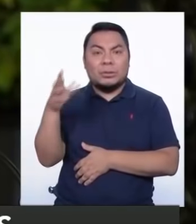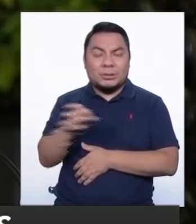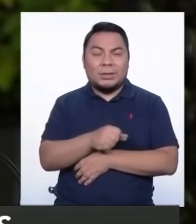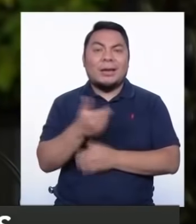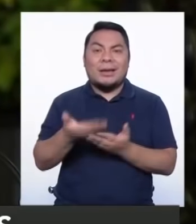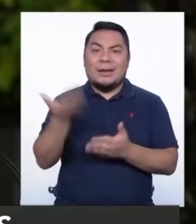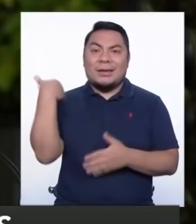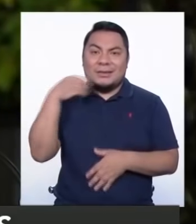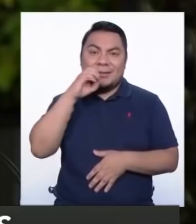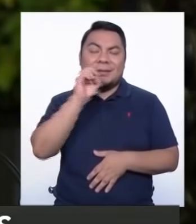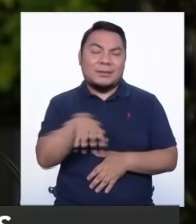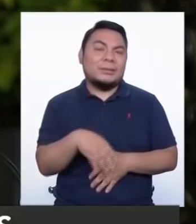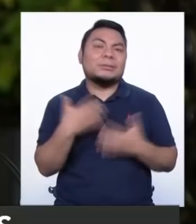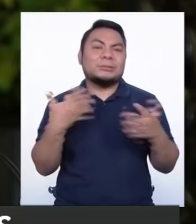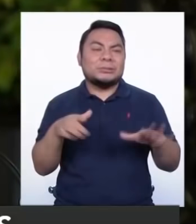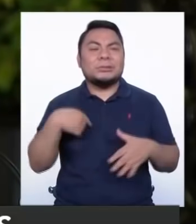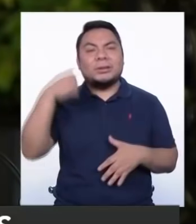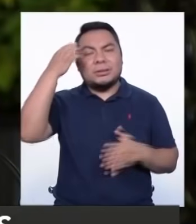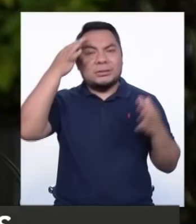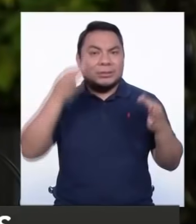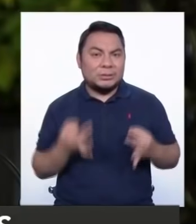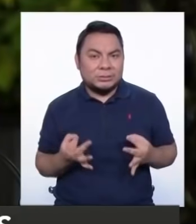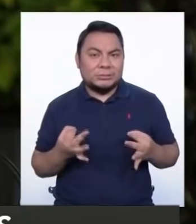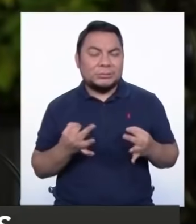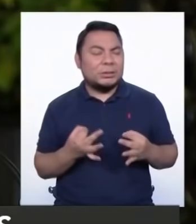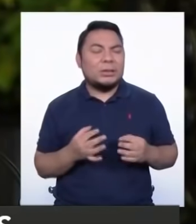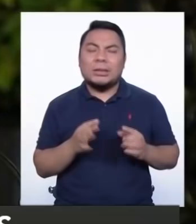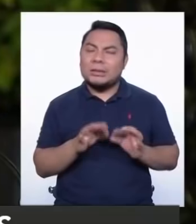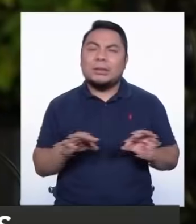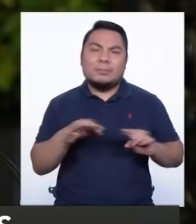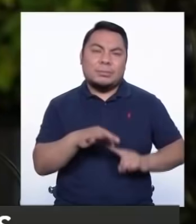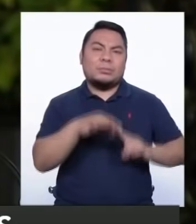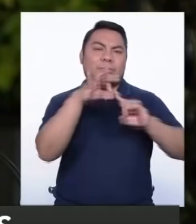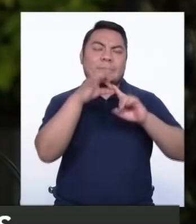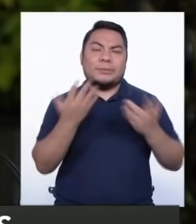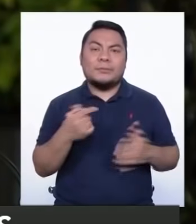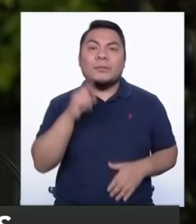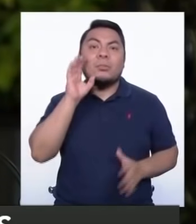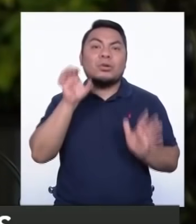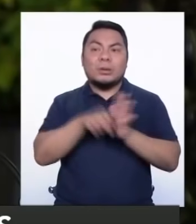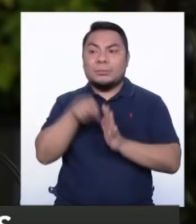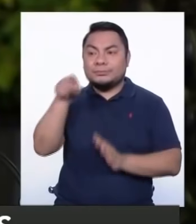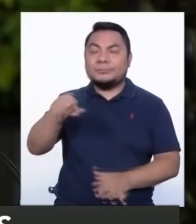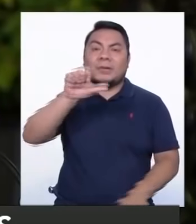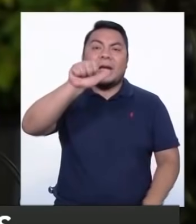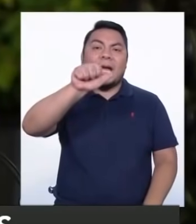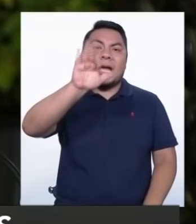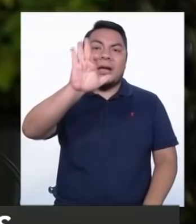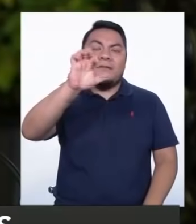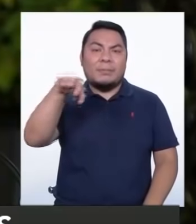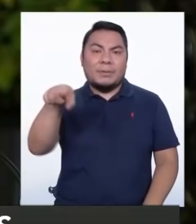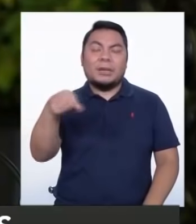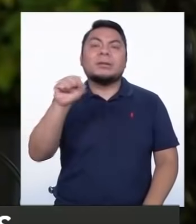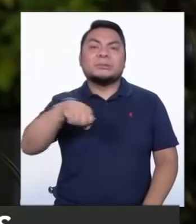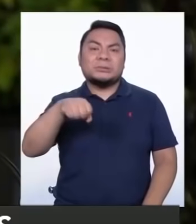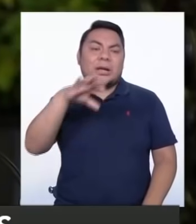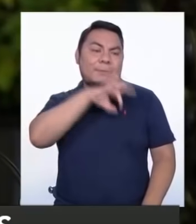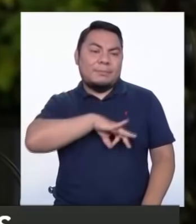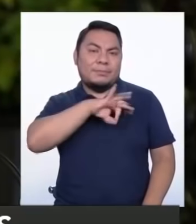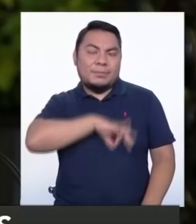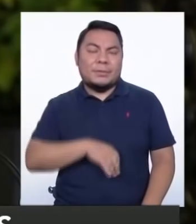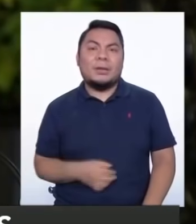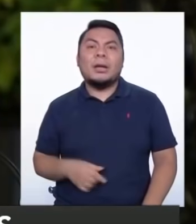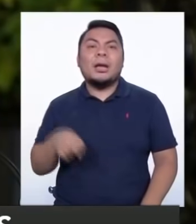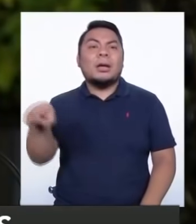este periodo excepcional estamos tomando decisiones excepcionales. En el caso de las AFPs, estamos beneficiando a 3 grupos